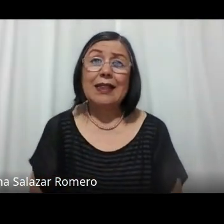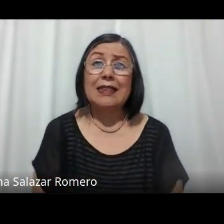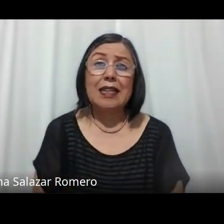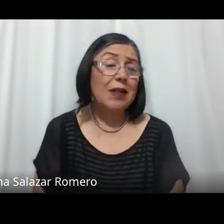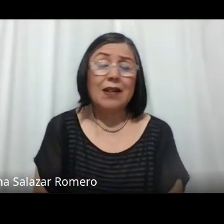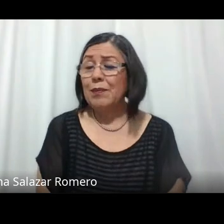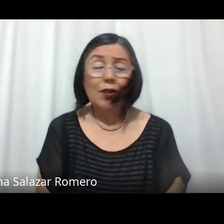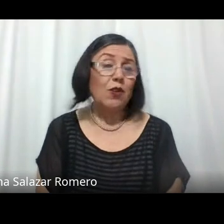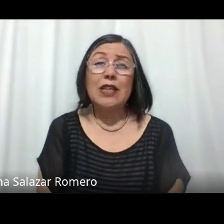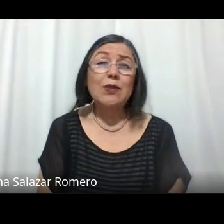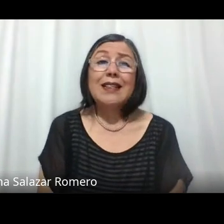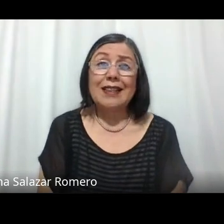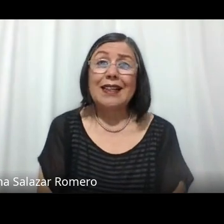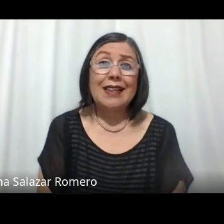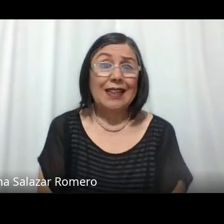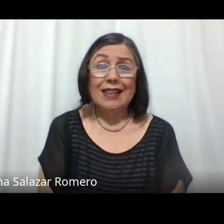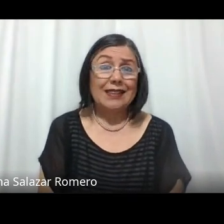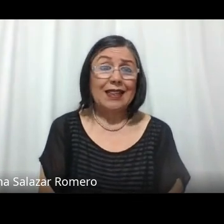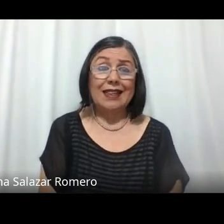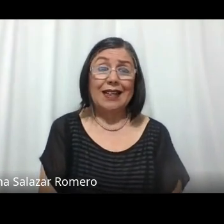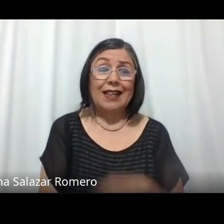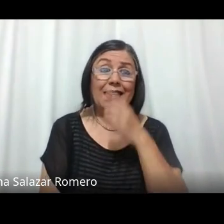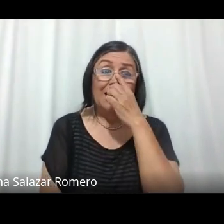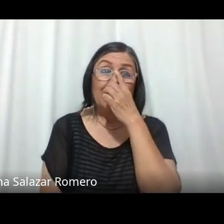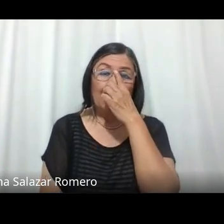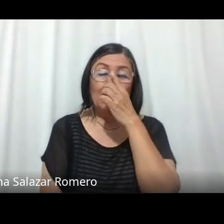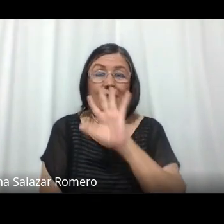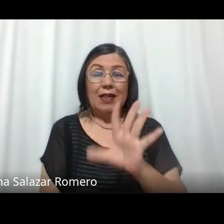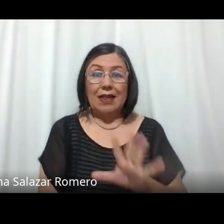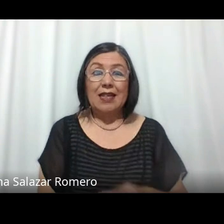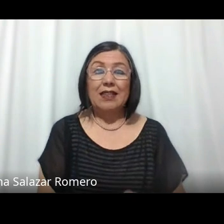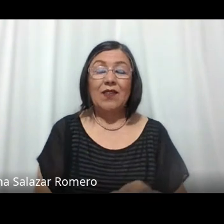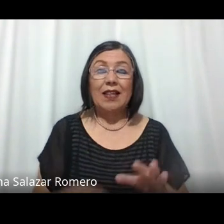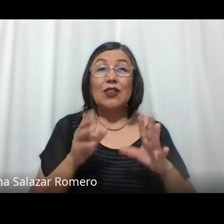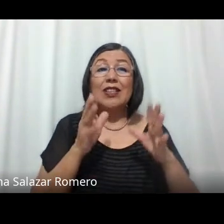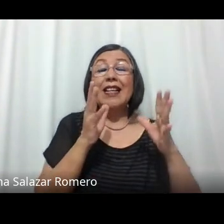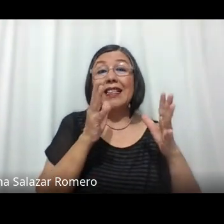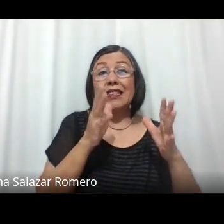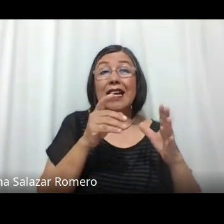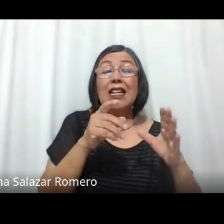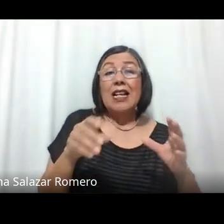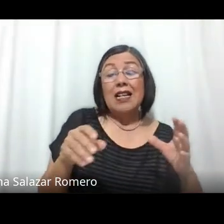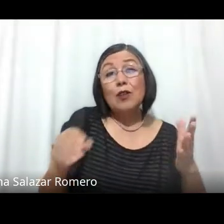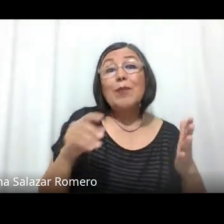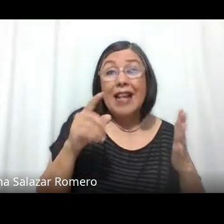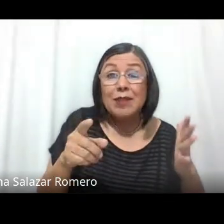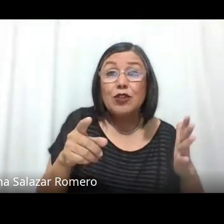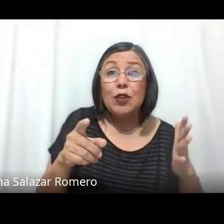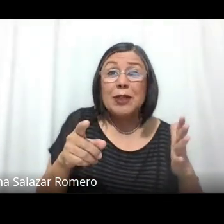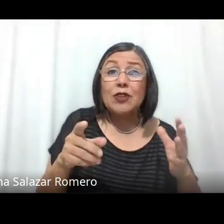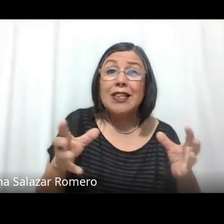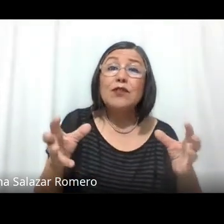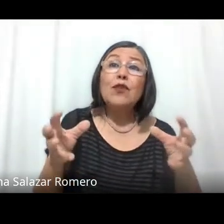la que inicia la palabra, pero no es una regla en general. Vamos a identificar. Entonces, los